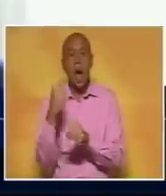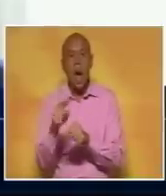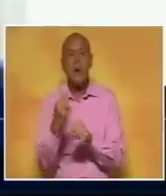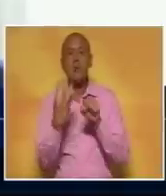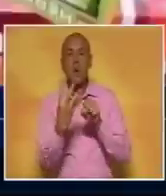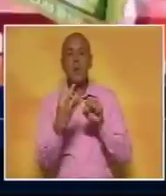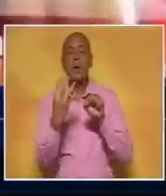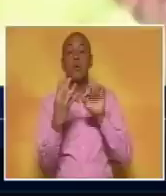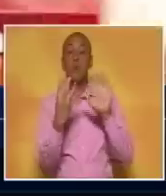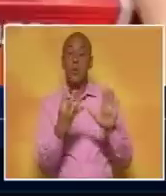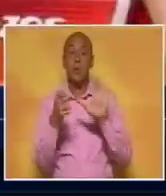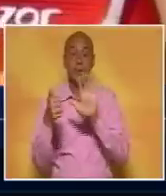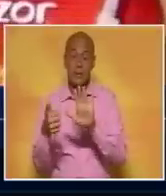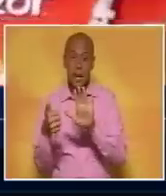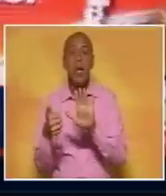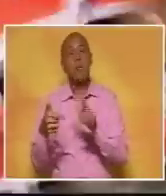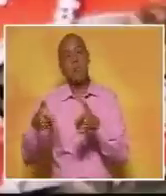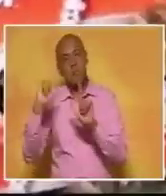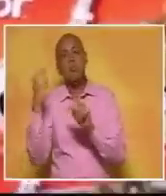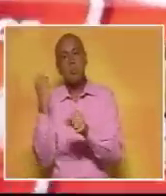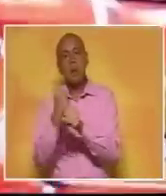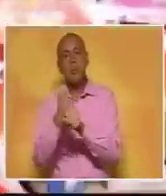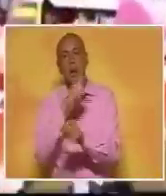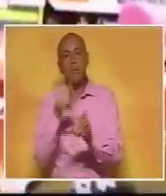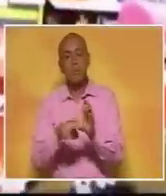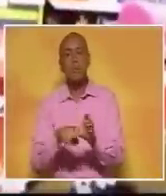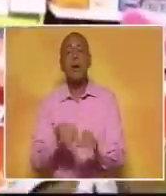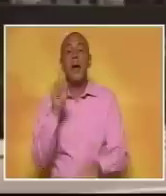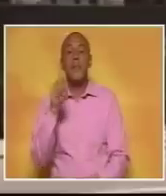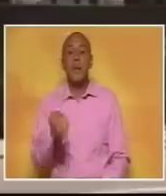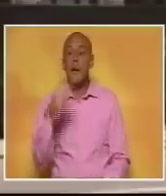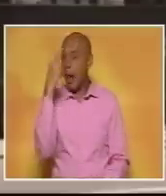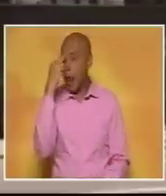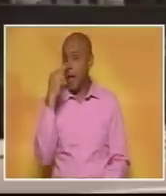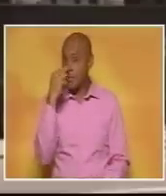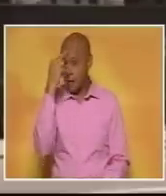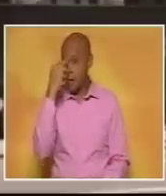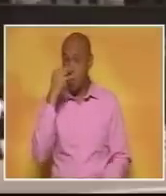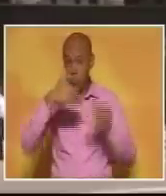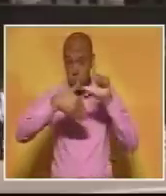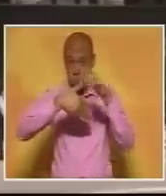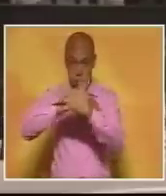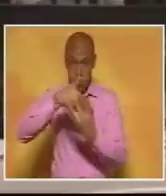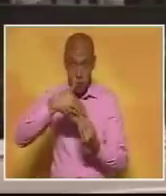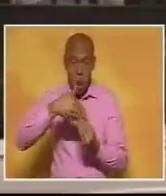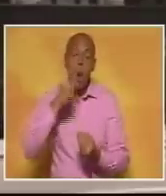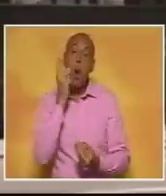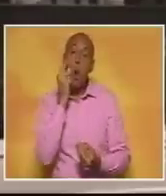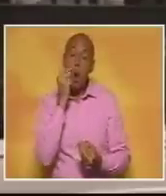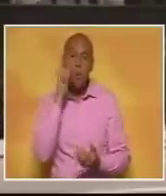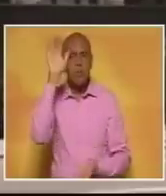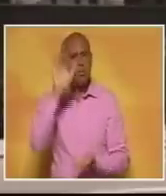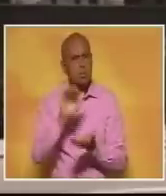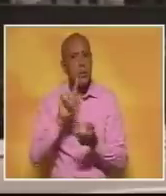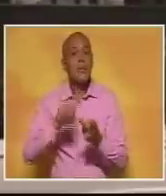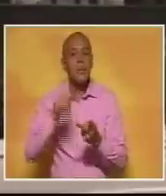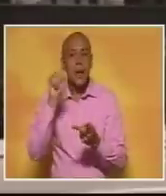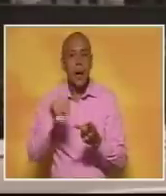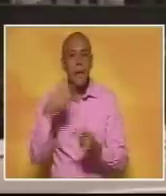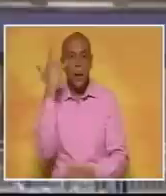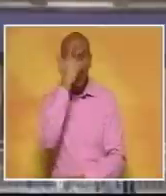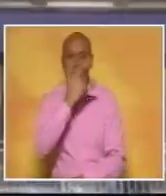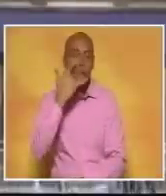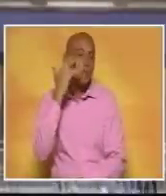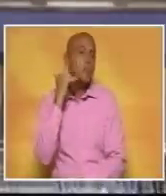96,5 tienen trabajo. La tasa de desempleo de los hispanos rompió récords al bajar a 3,9% y la de los